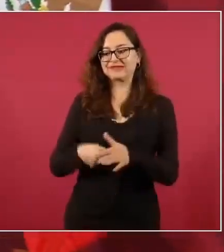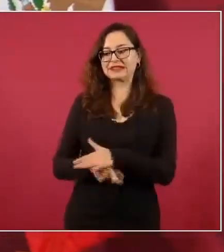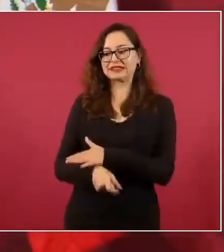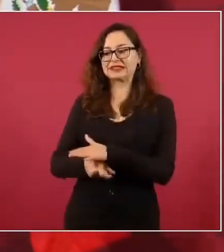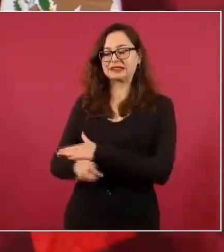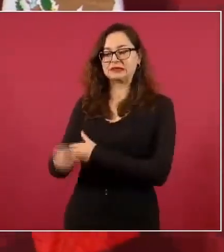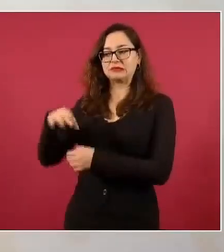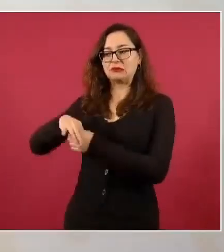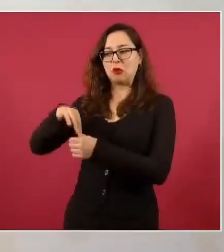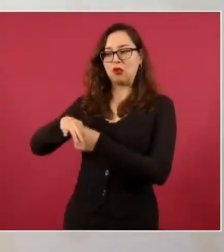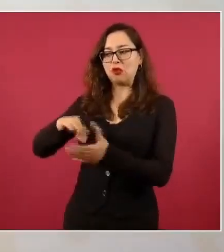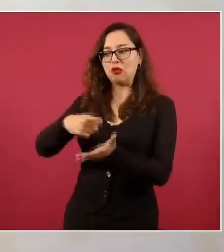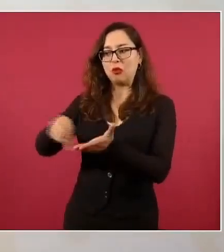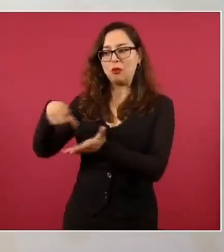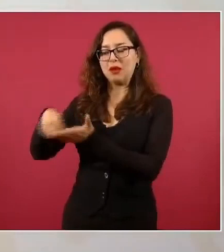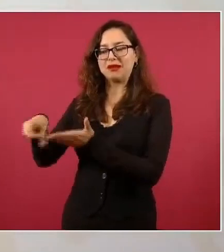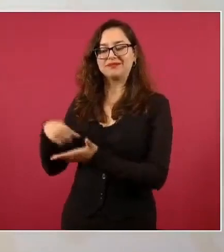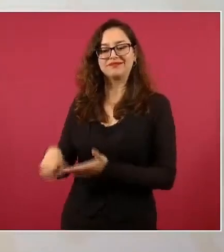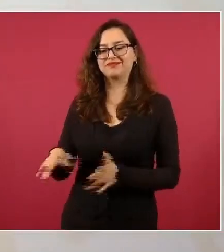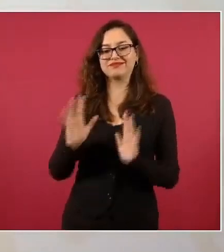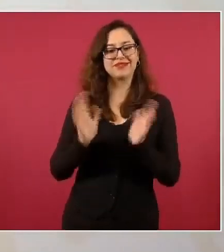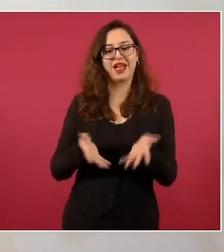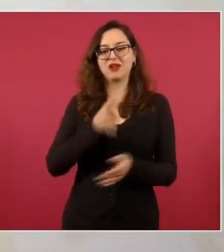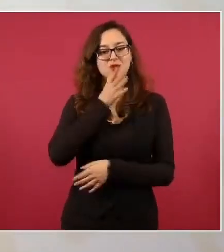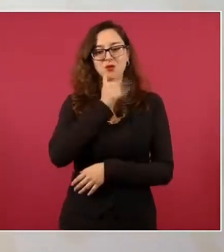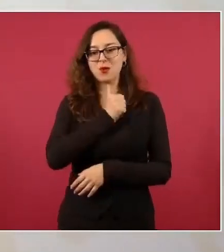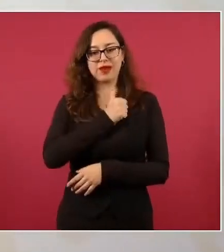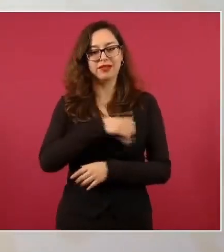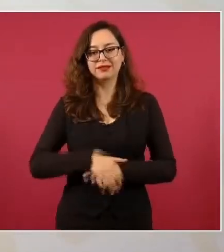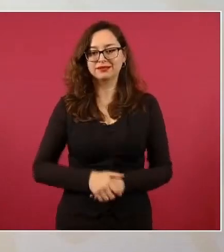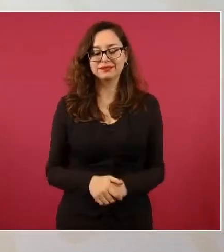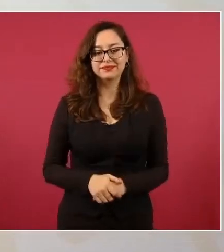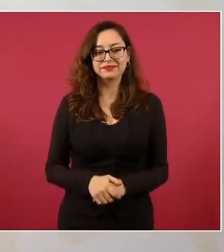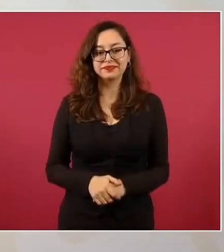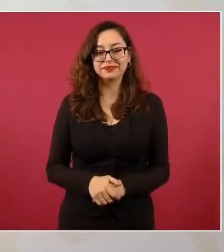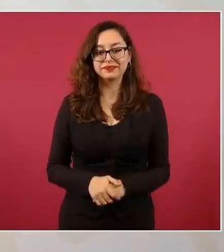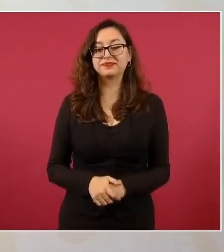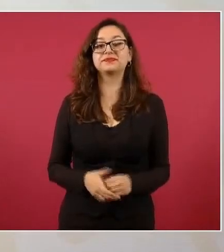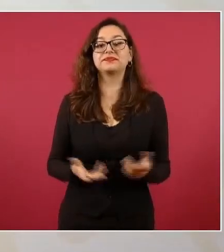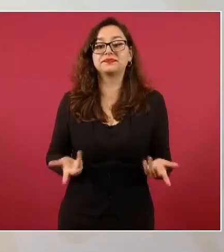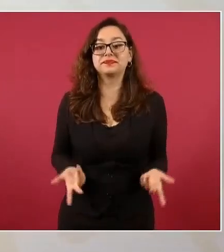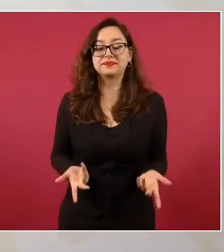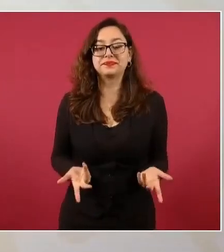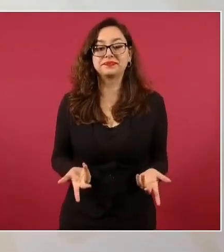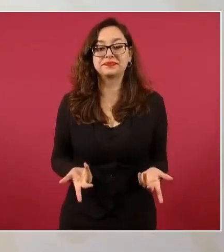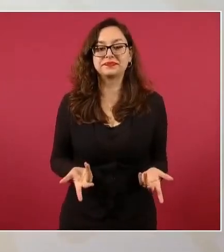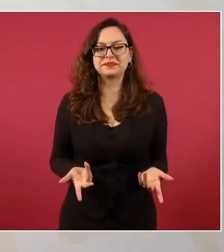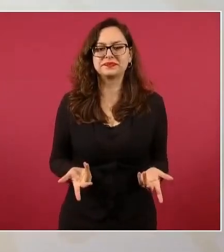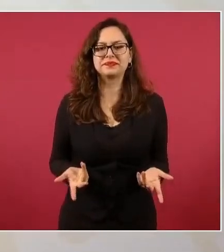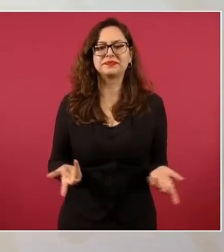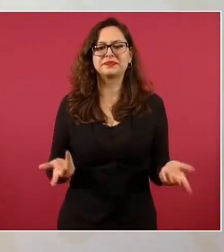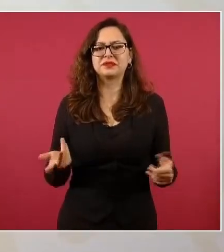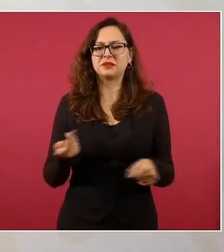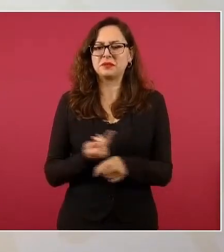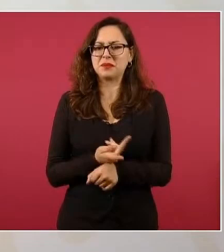¿cómo fue que resolvieron los potentados de que la democracia significa